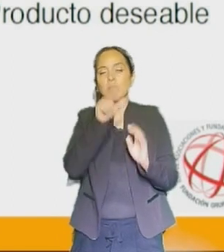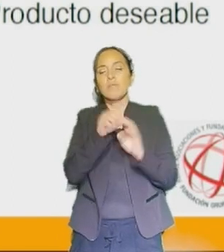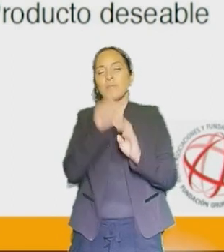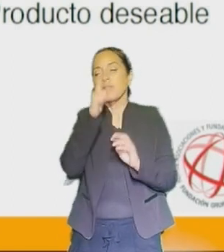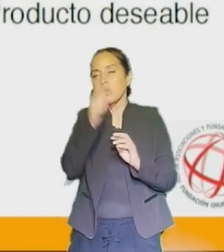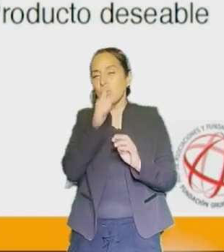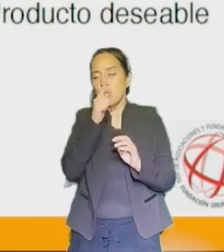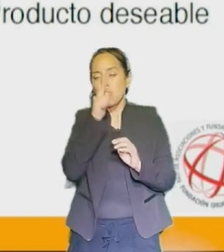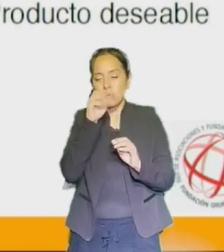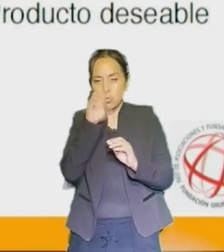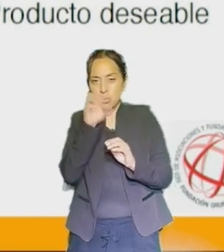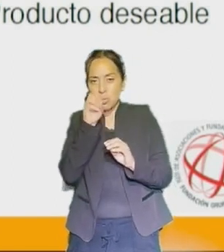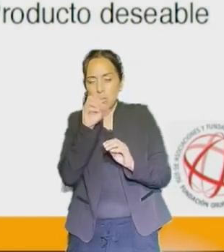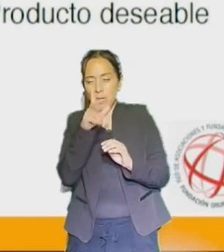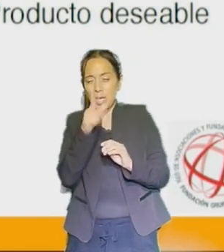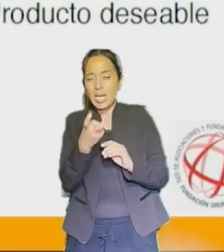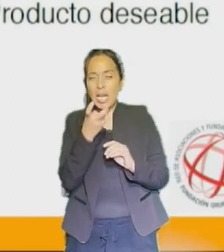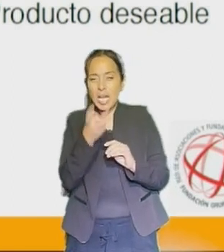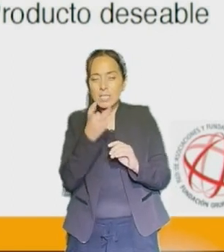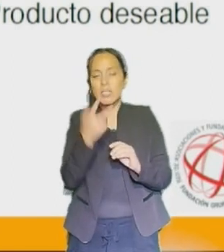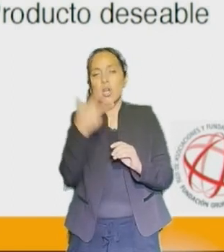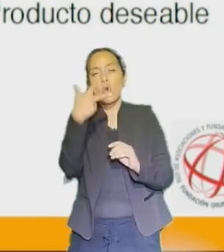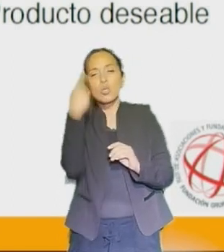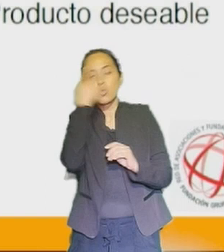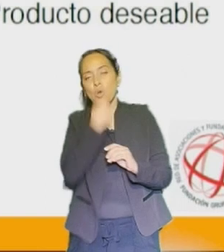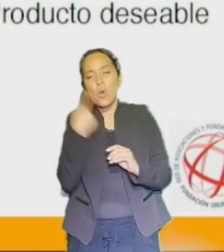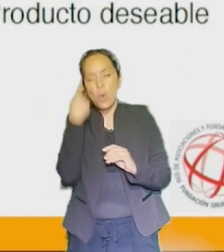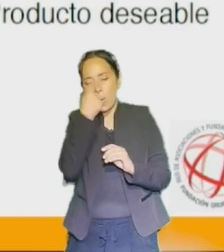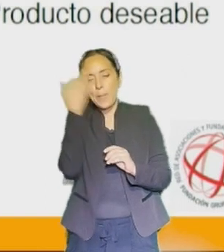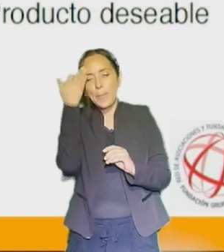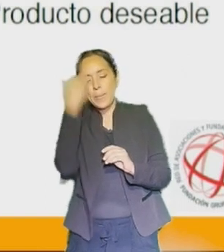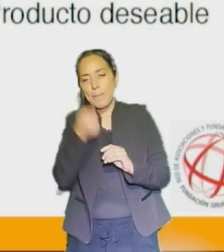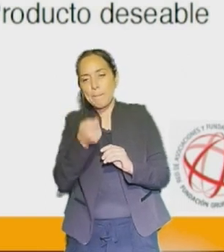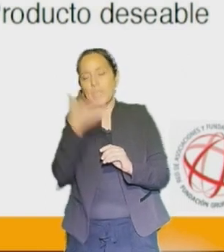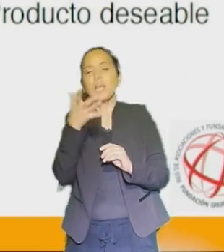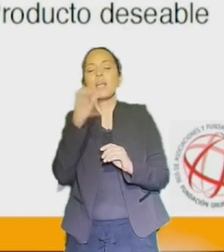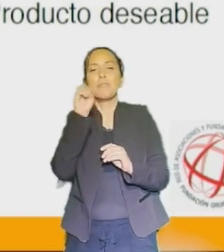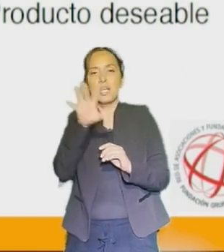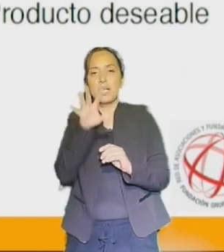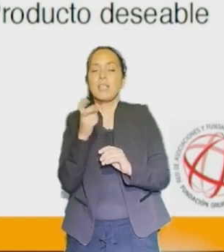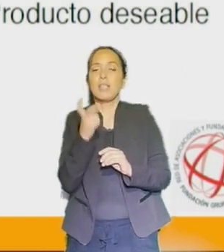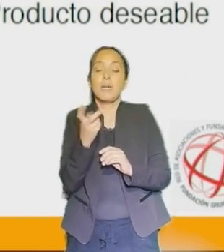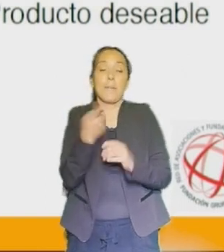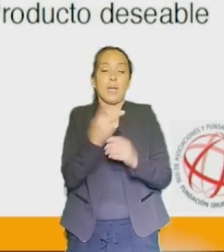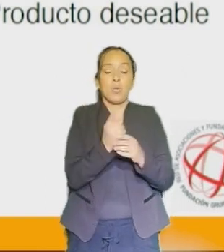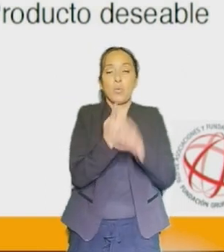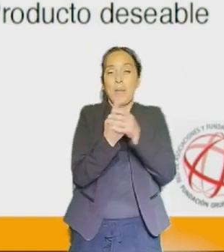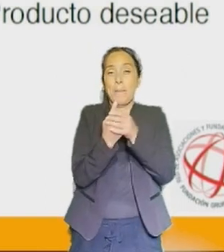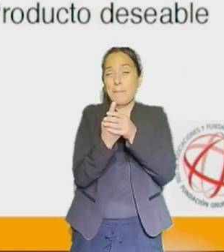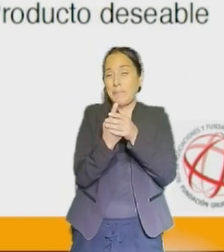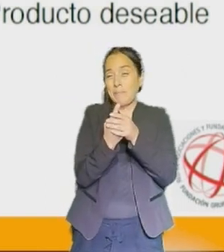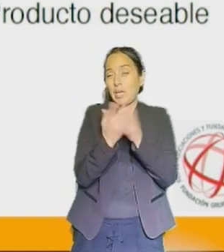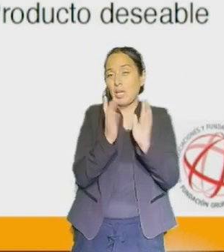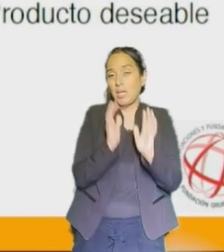Entonces esa lamparita como producto mínimo débil pues sería una vela que a lo mejor dura 1 hora prendida. El producto mínimo viable podría